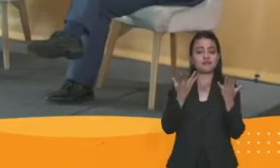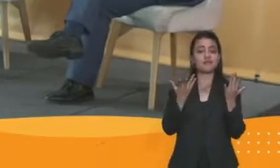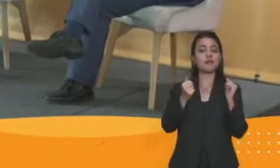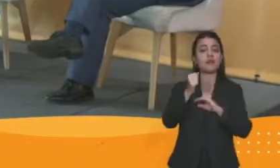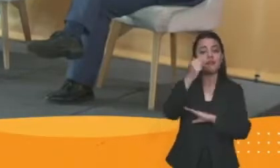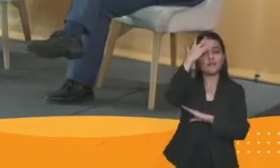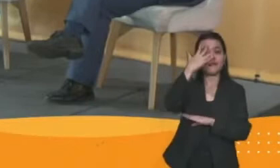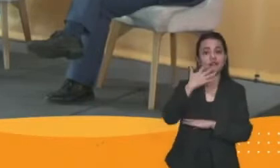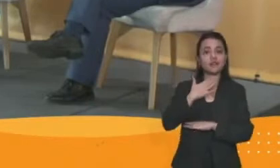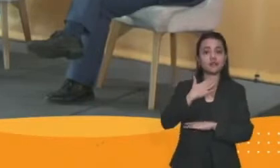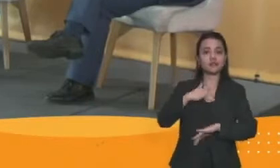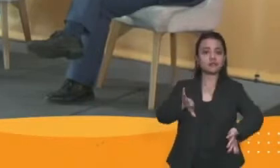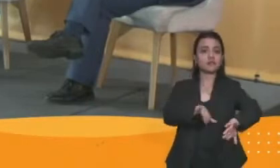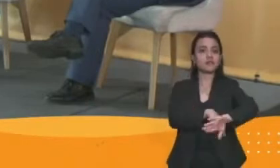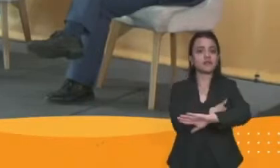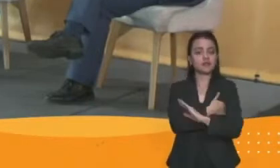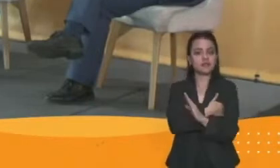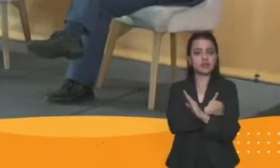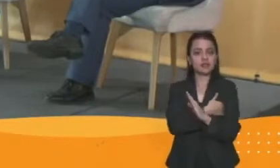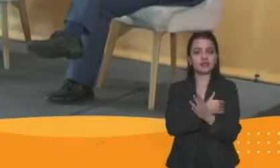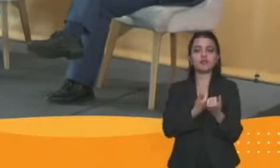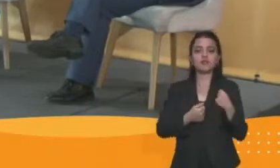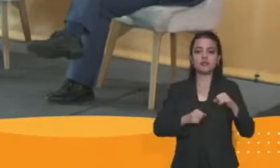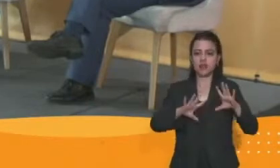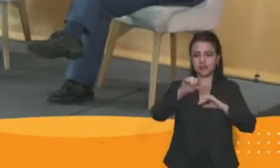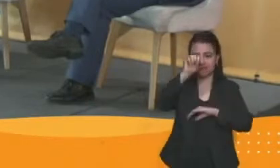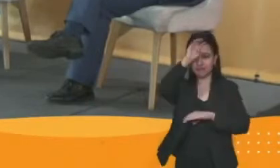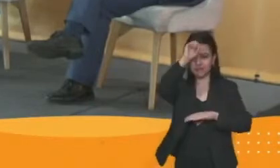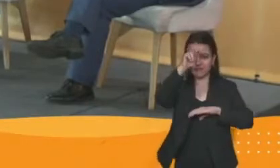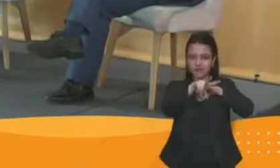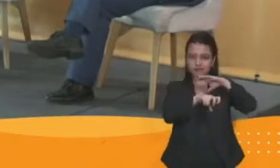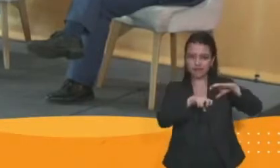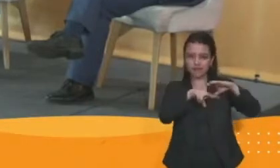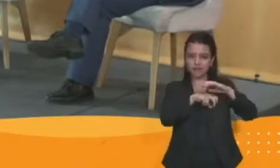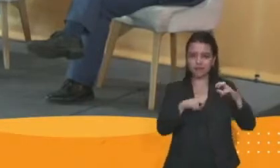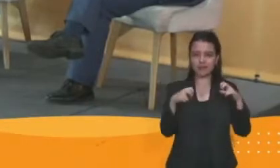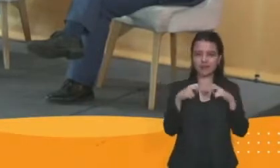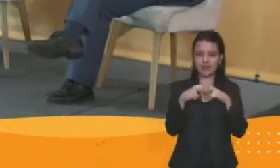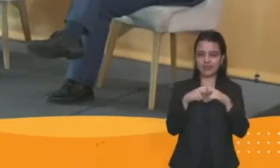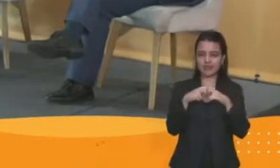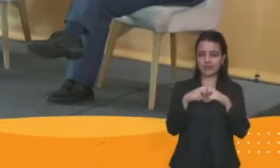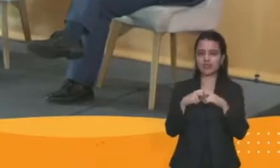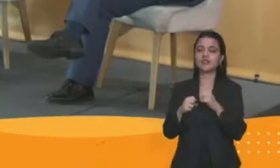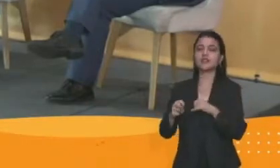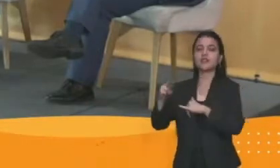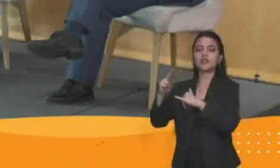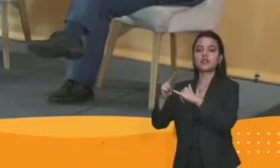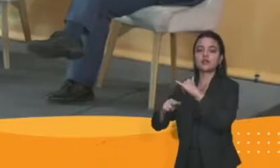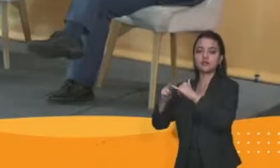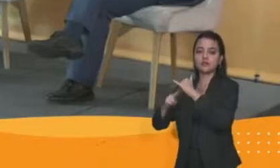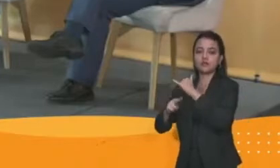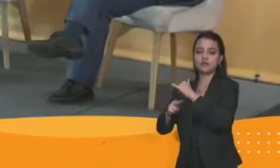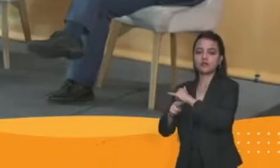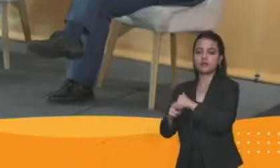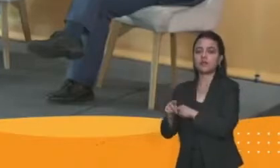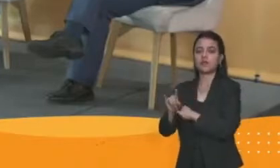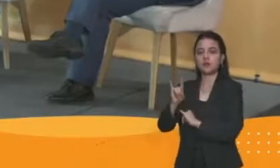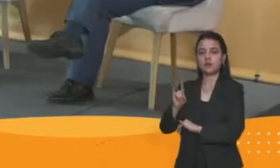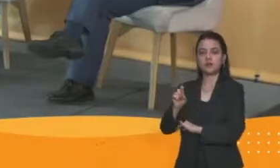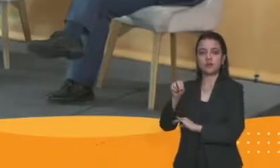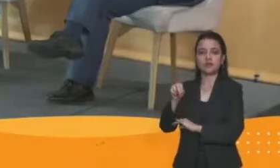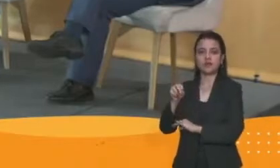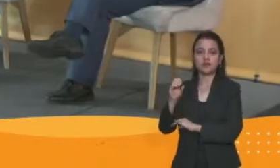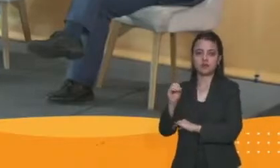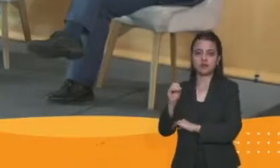del Ministerio de Minas y Energía y el canal de YouTube de UNODC. Igualmente,